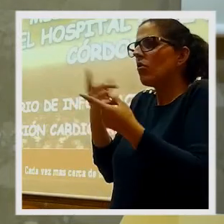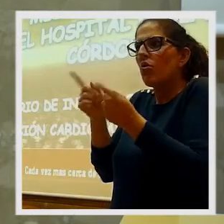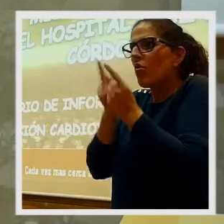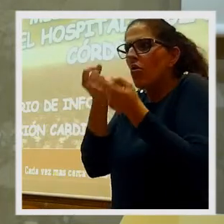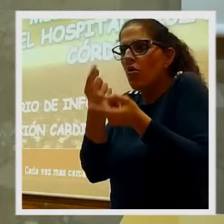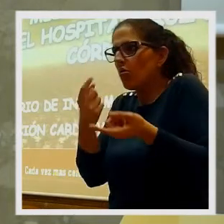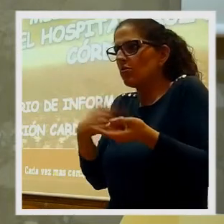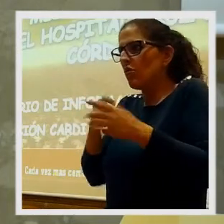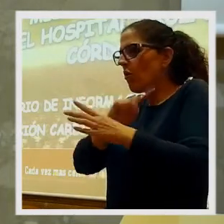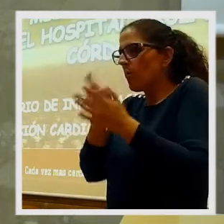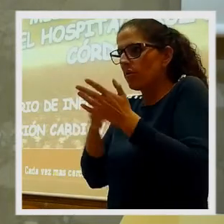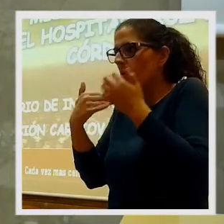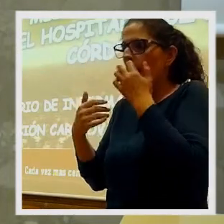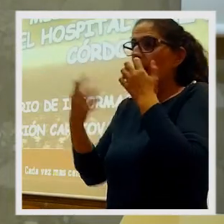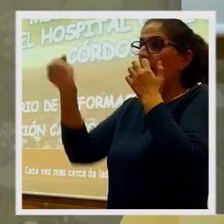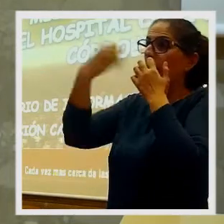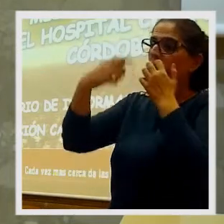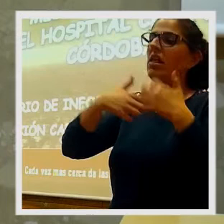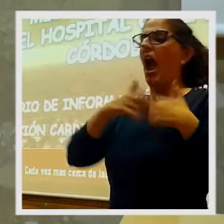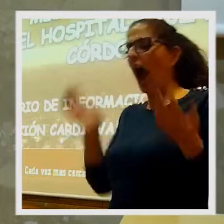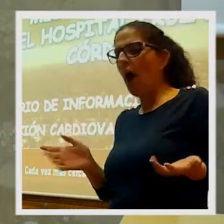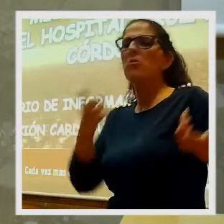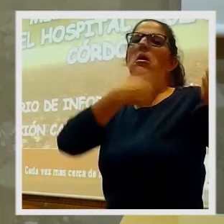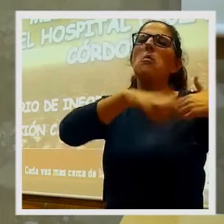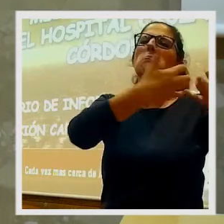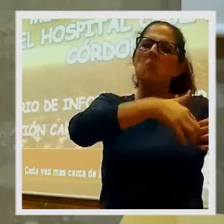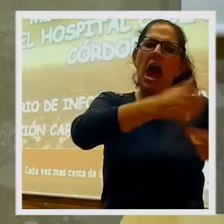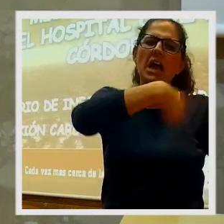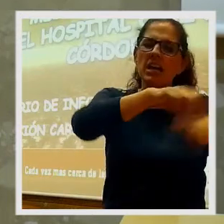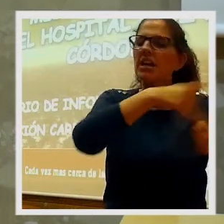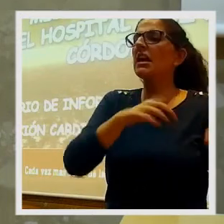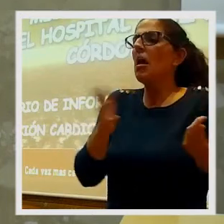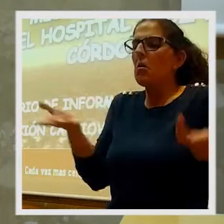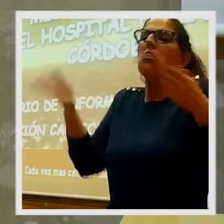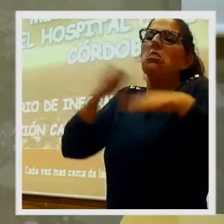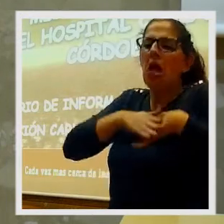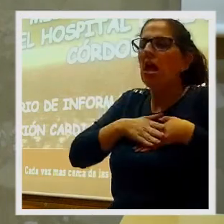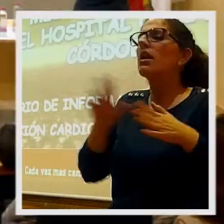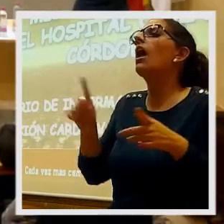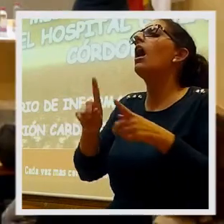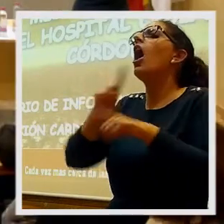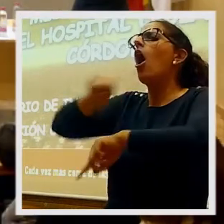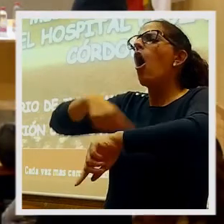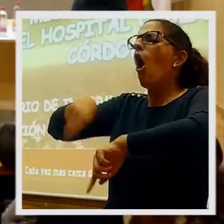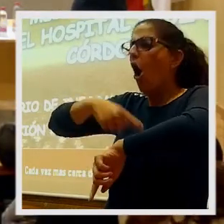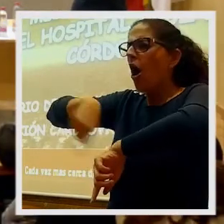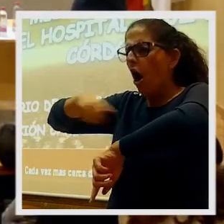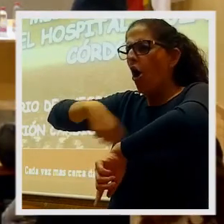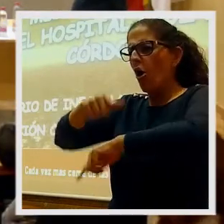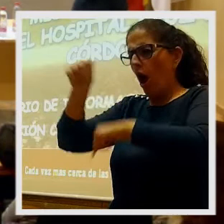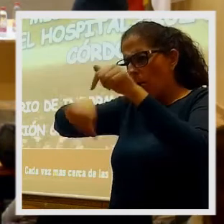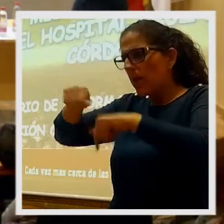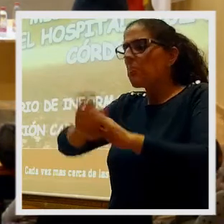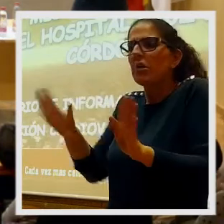Sabíamos cosas, que si te abren, que si te enchufan una máquina que bombea la sangre, que te cierran, que la operación dura 5 o 6 horas,